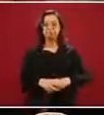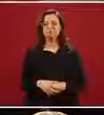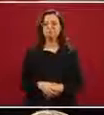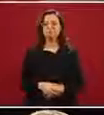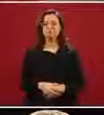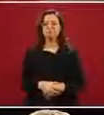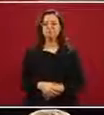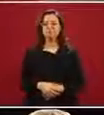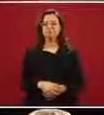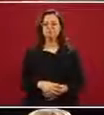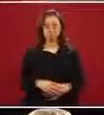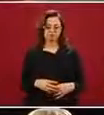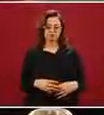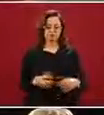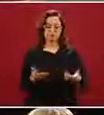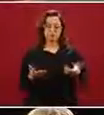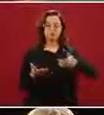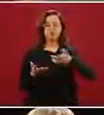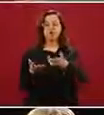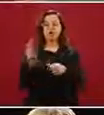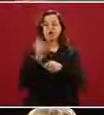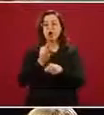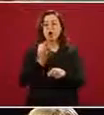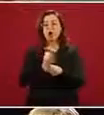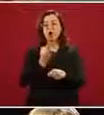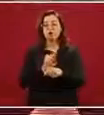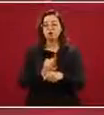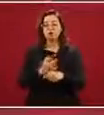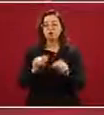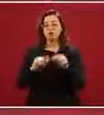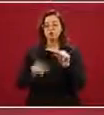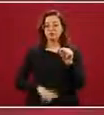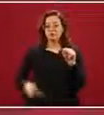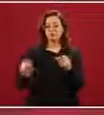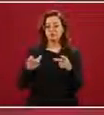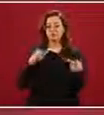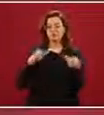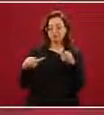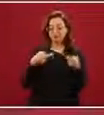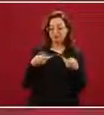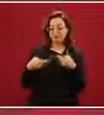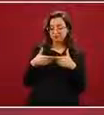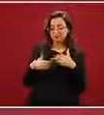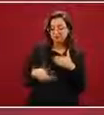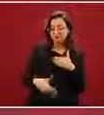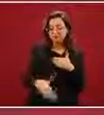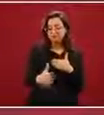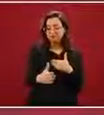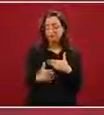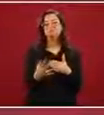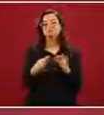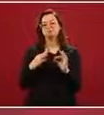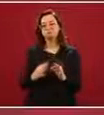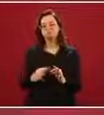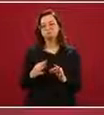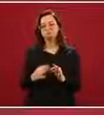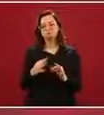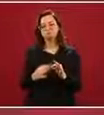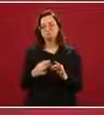que se ha venido aplicando en México nos ha dado resultados.